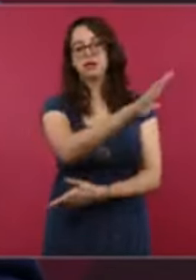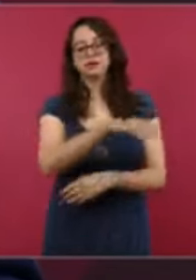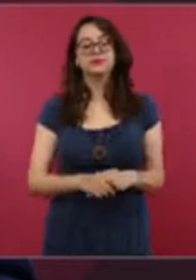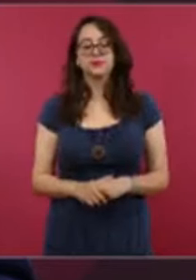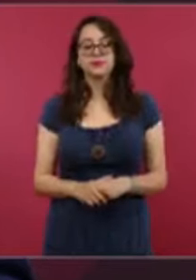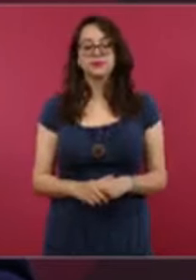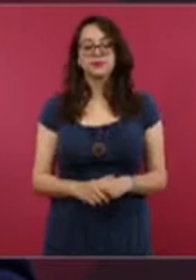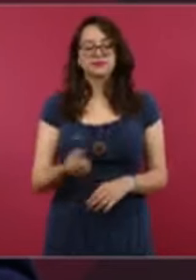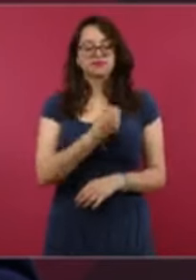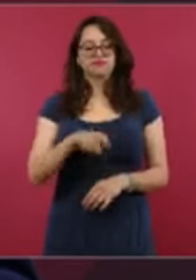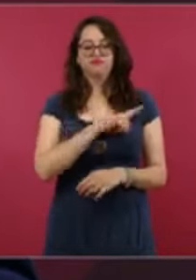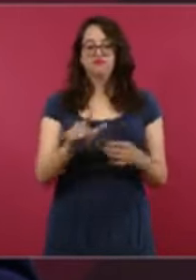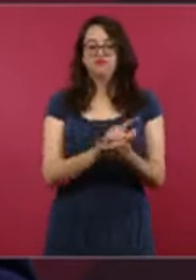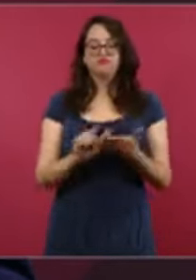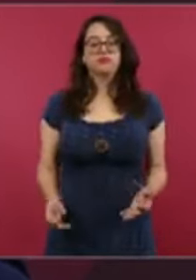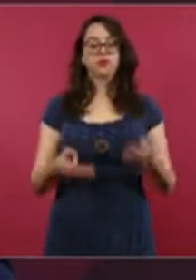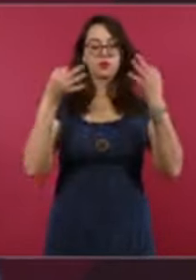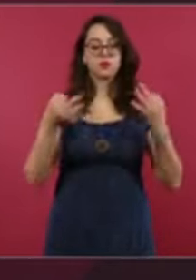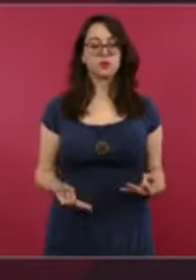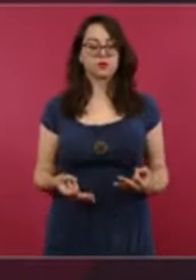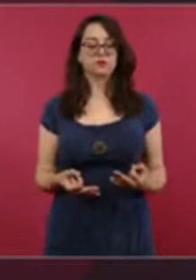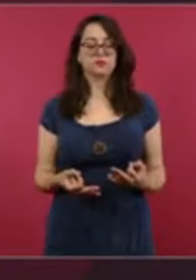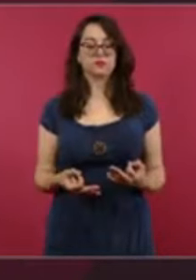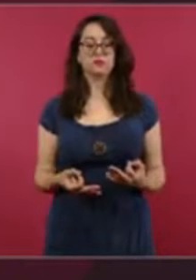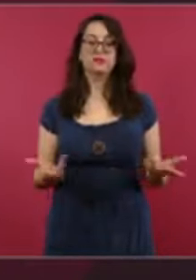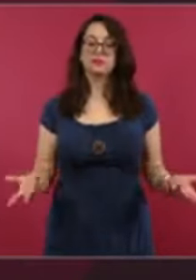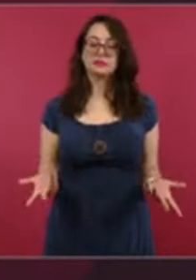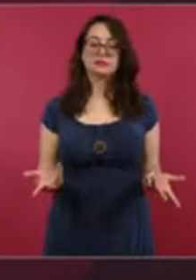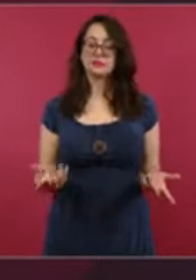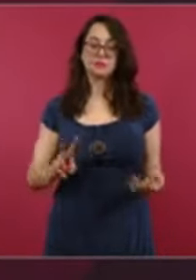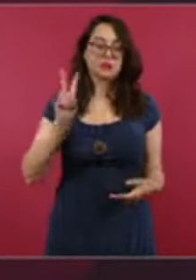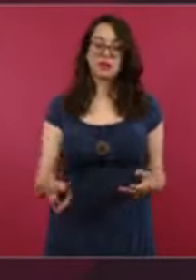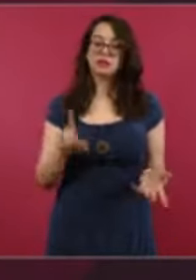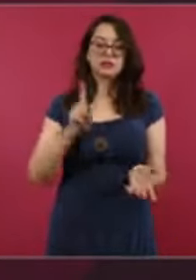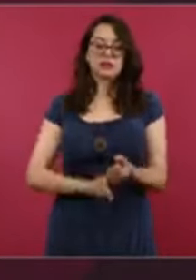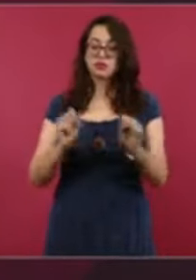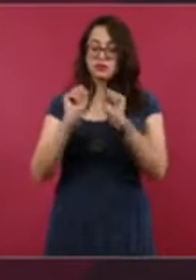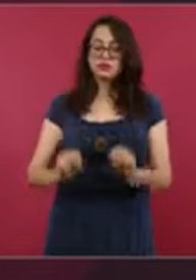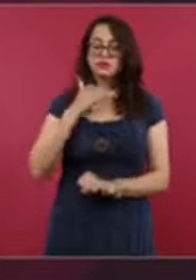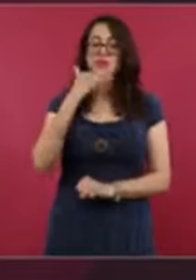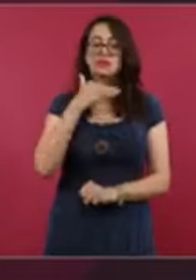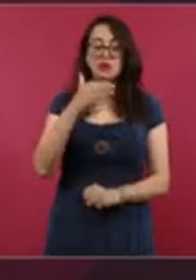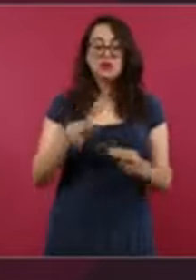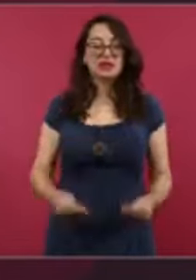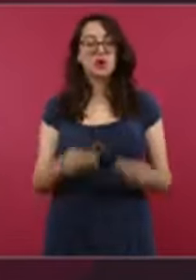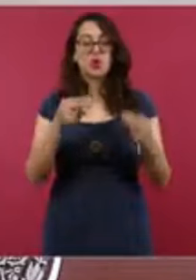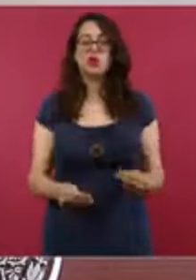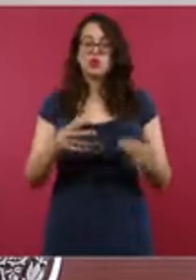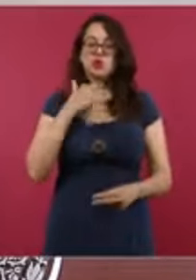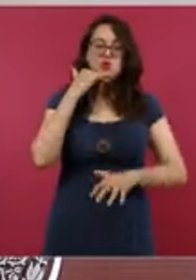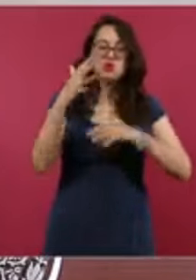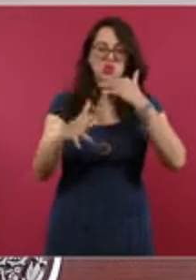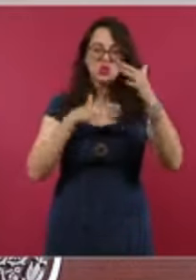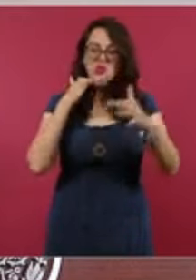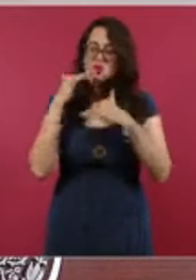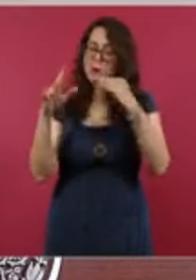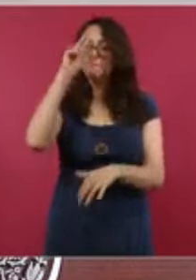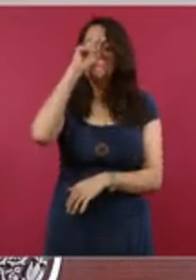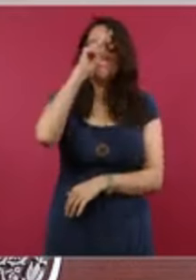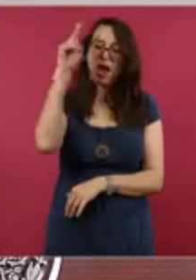al sector salud, porque habían llegado al extremo de hacer negocios con la salud del pueblo.